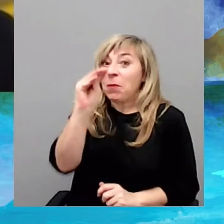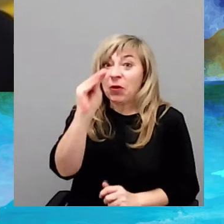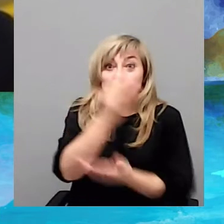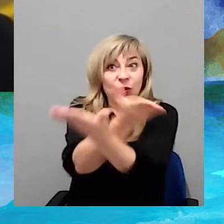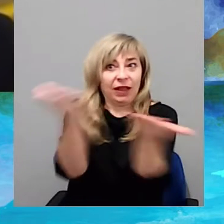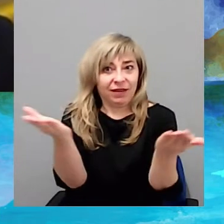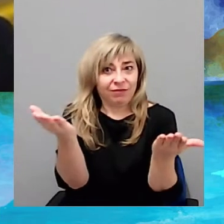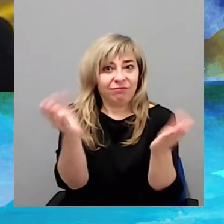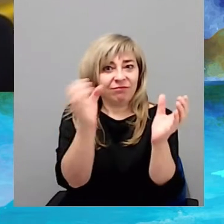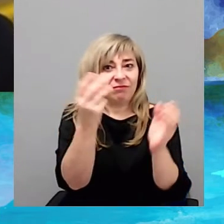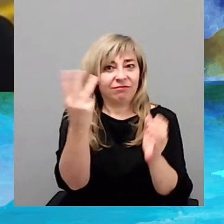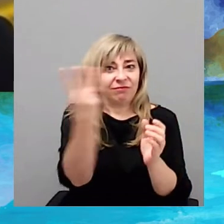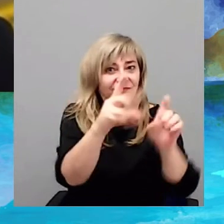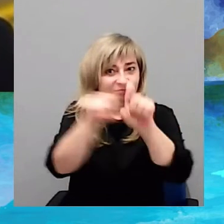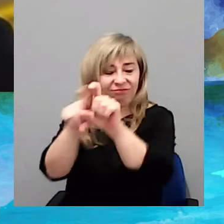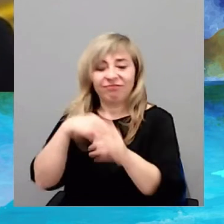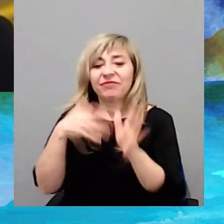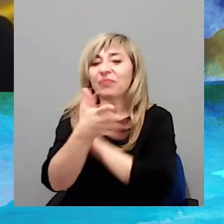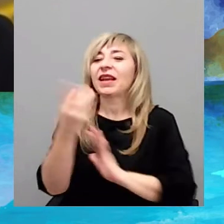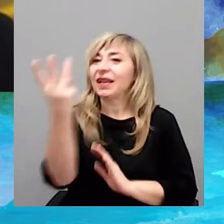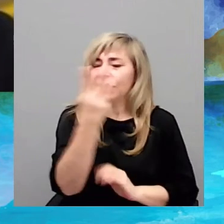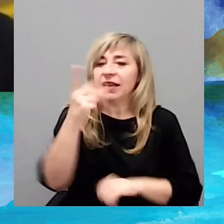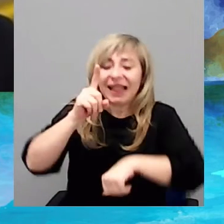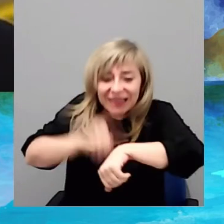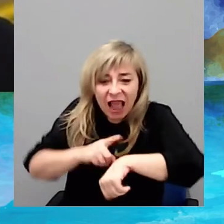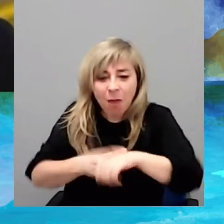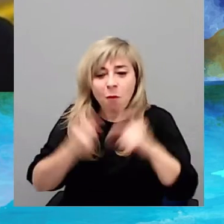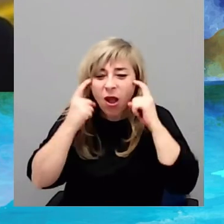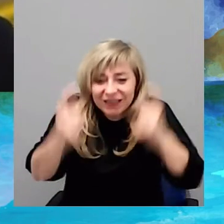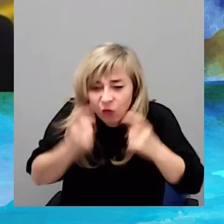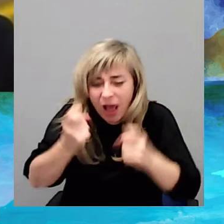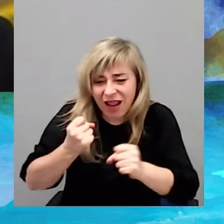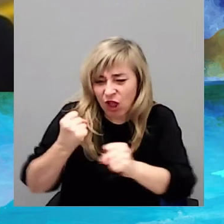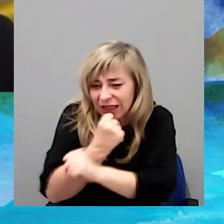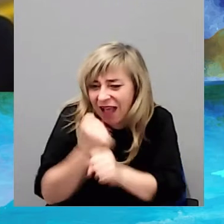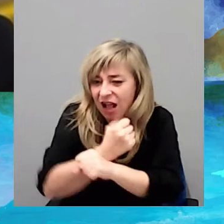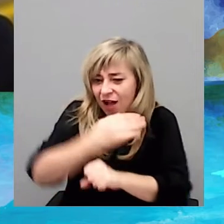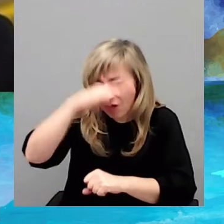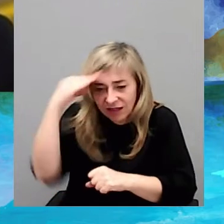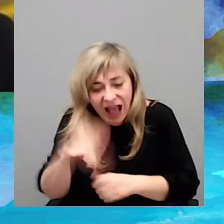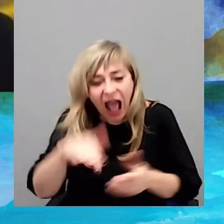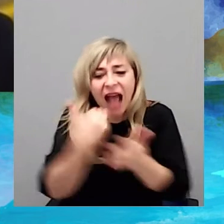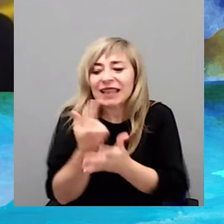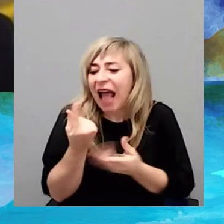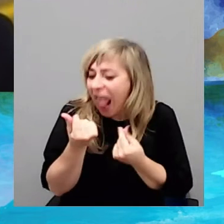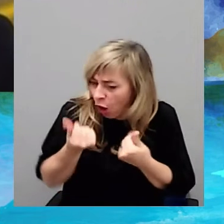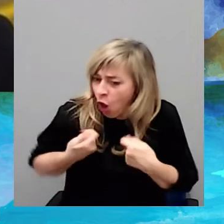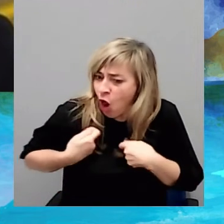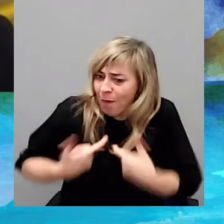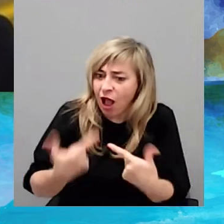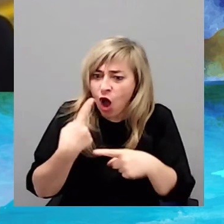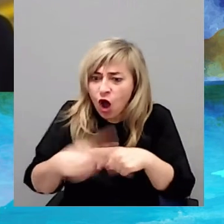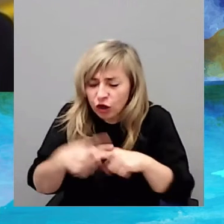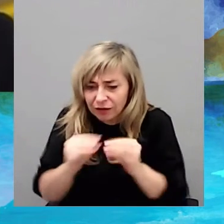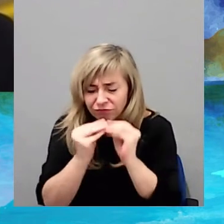¿estáis dedicando un esfuerzo, un trabajo, un tiempo, incluso unos medios económicos a hacer cosas para ayudar